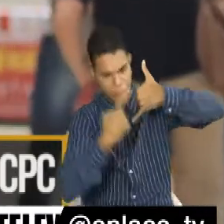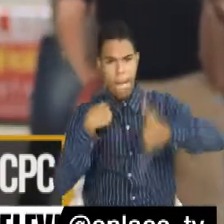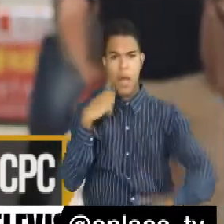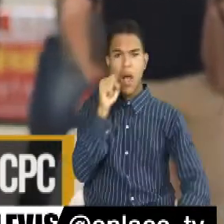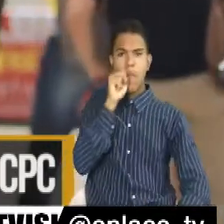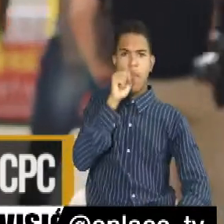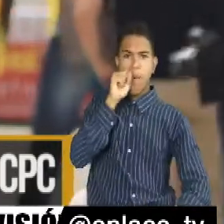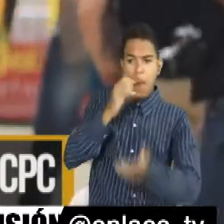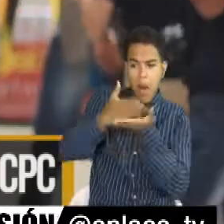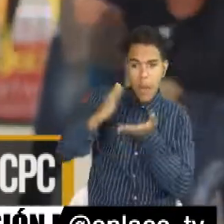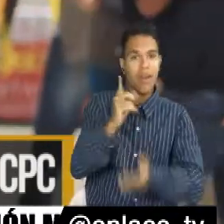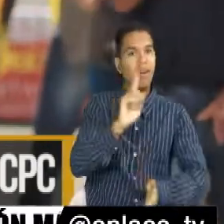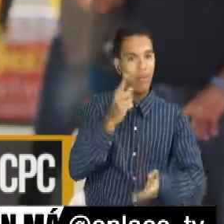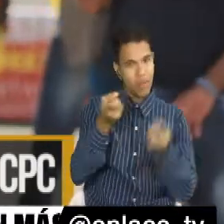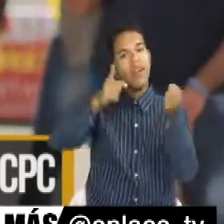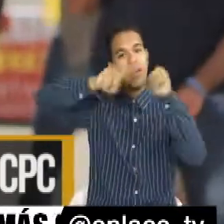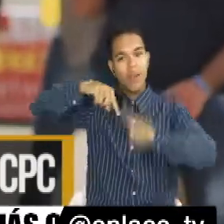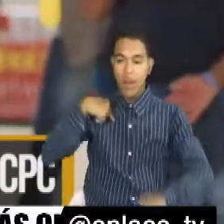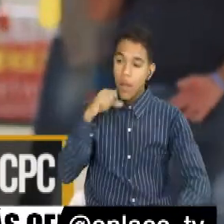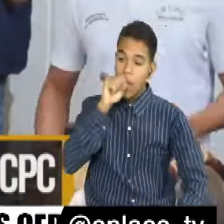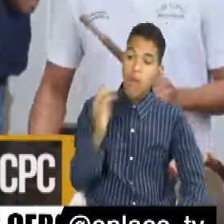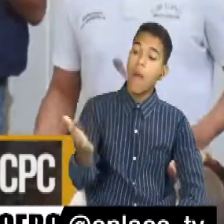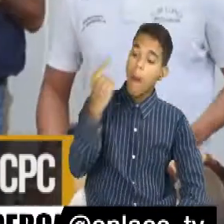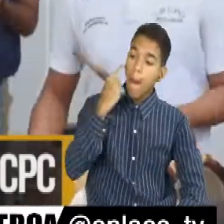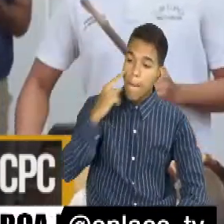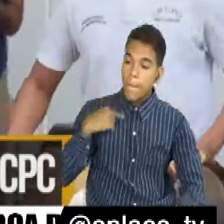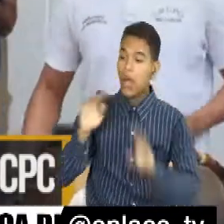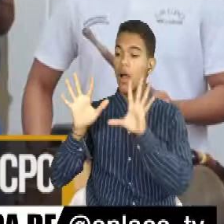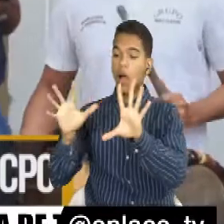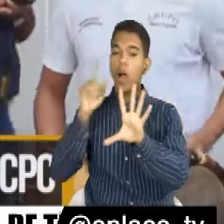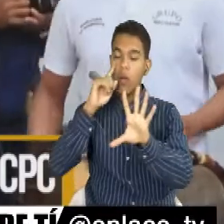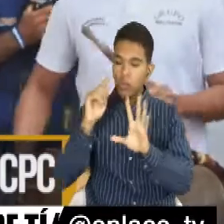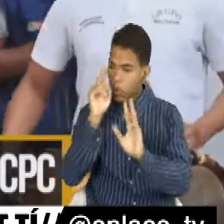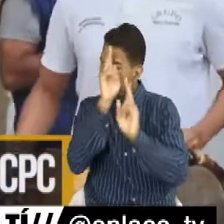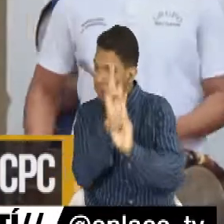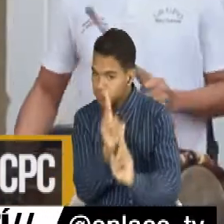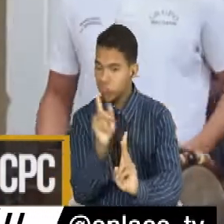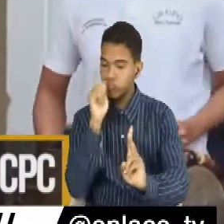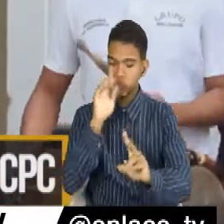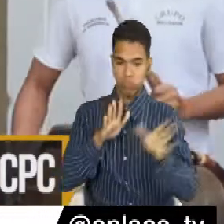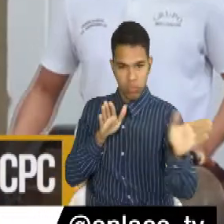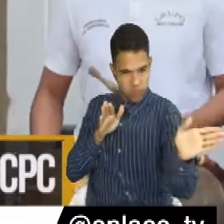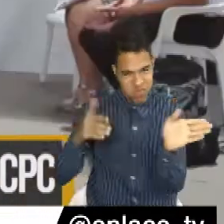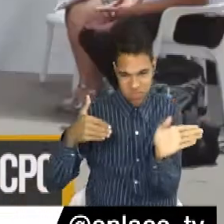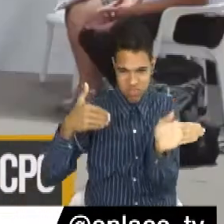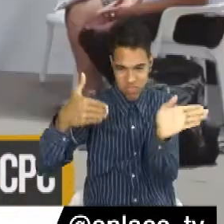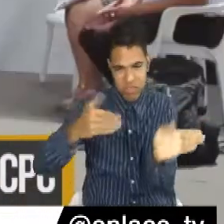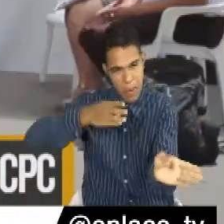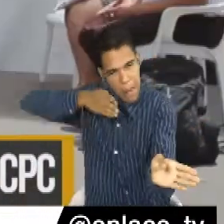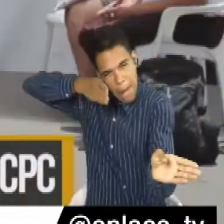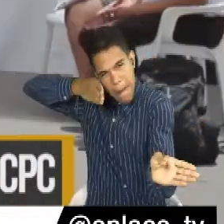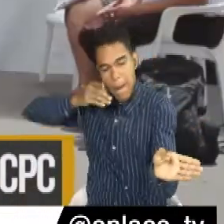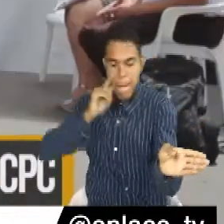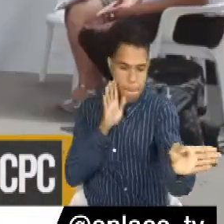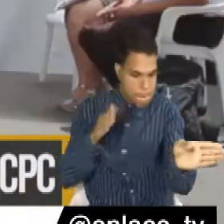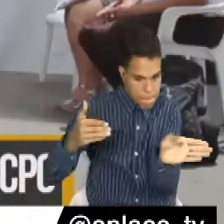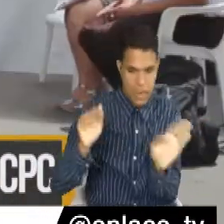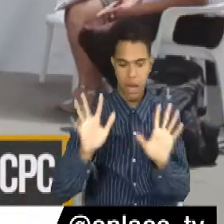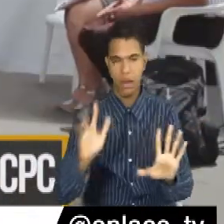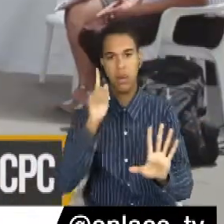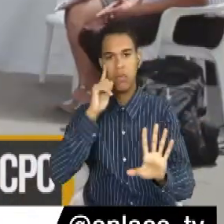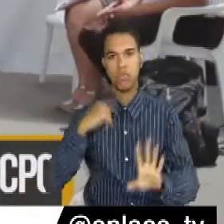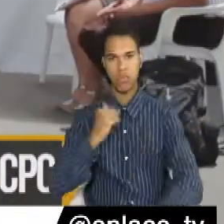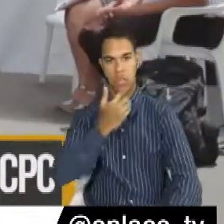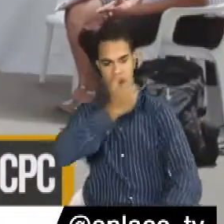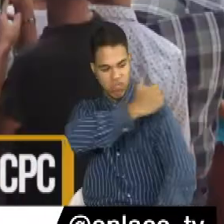acogió a este llamado de acto simbólico de cierre oficial de dejación de armas por parte de las FARC en este proceso de paz que se adelanta